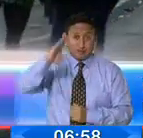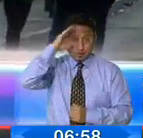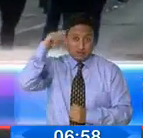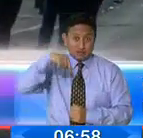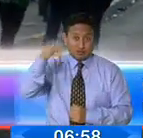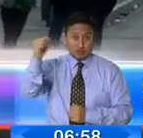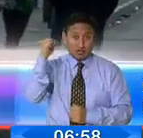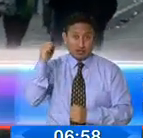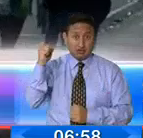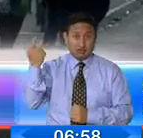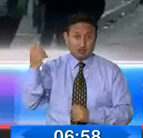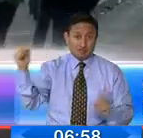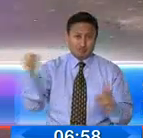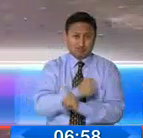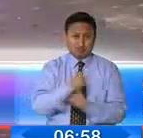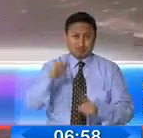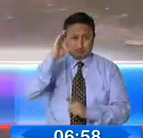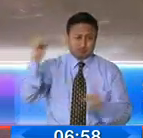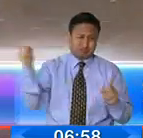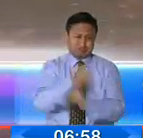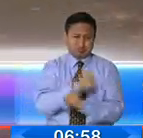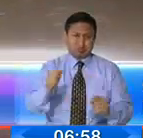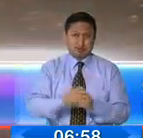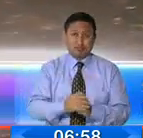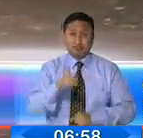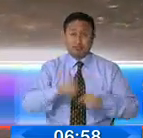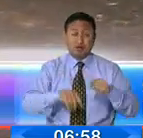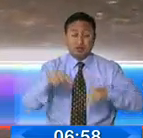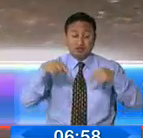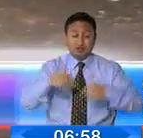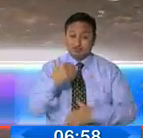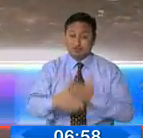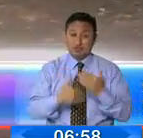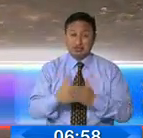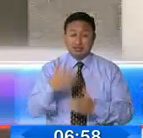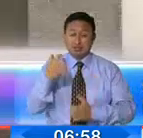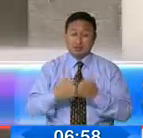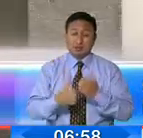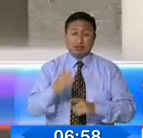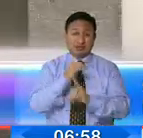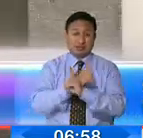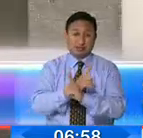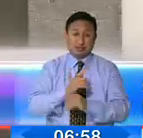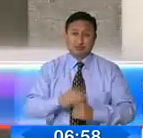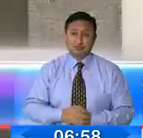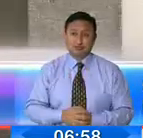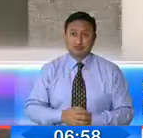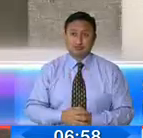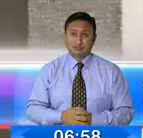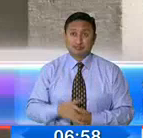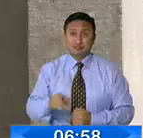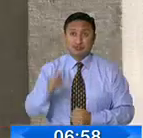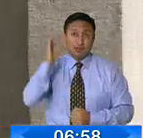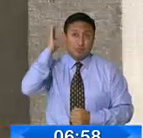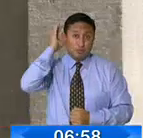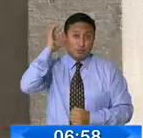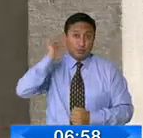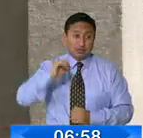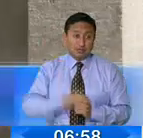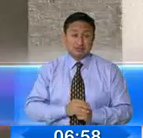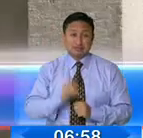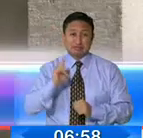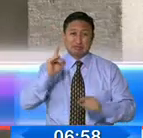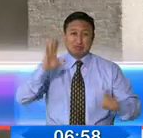derechos, uniformados, golpeados, muchos quedaron con secuelas para toda la vida. Tuvimos mujeres que fueron